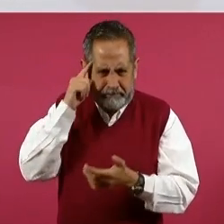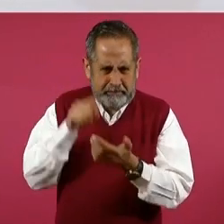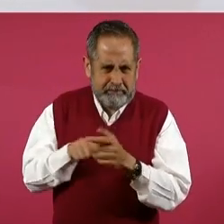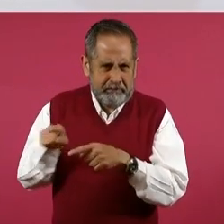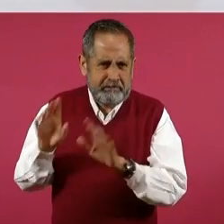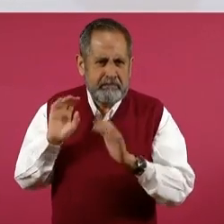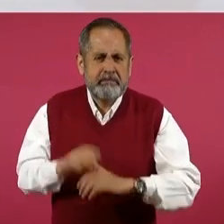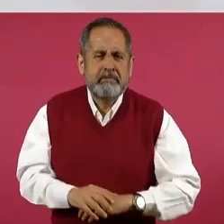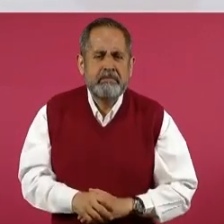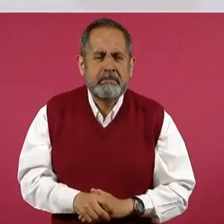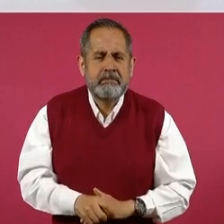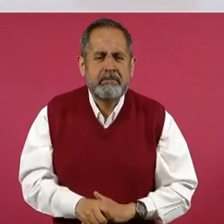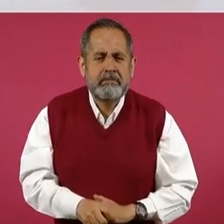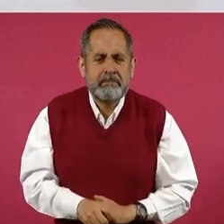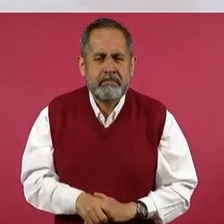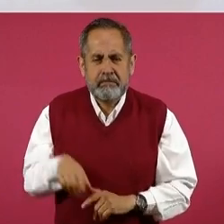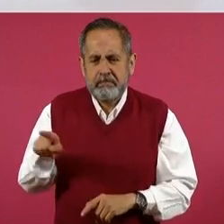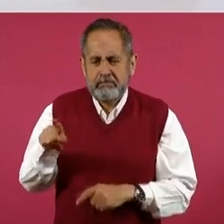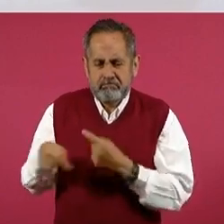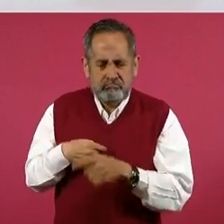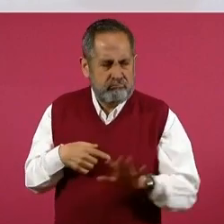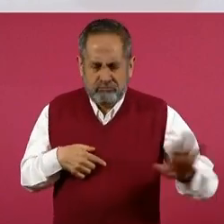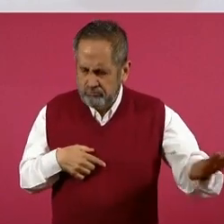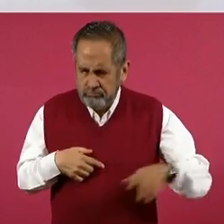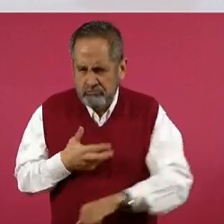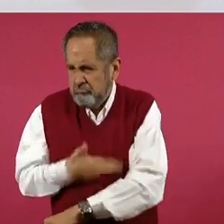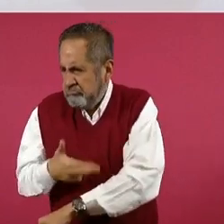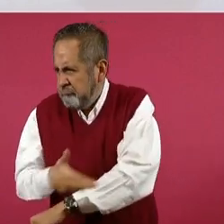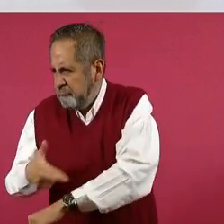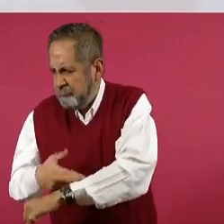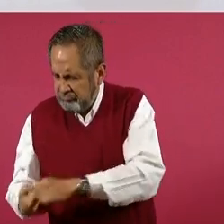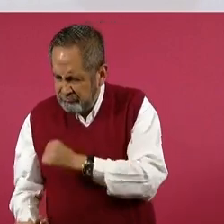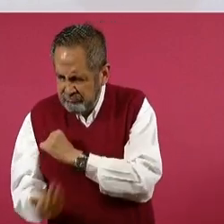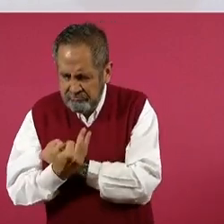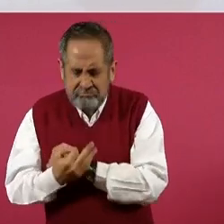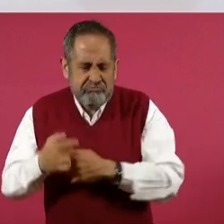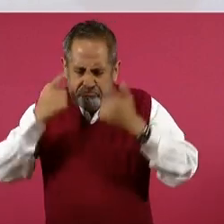pues va a defenderse.